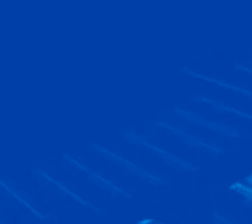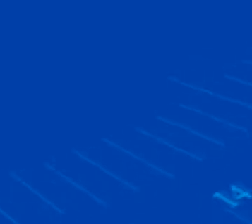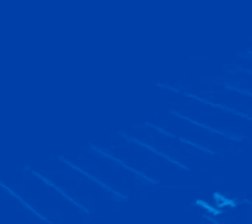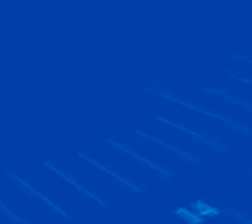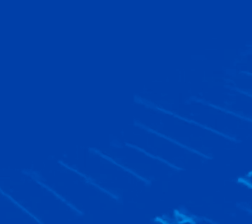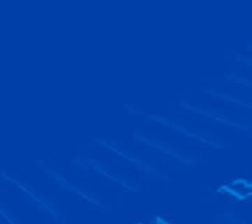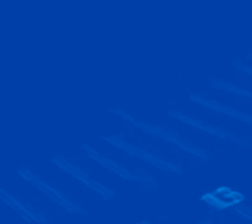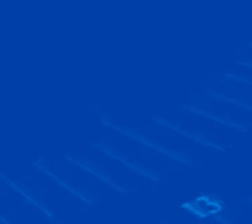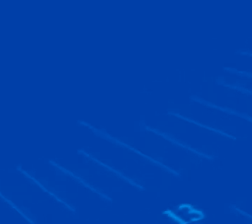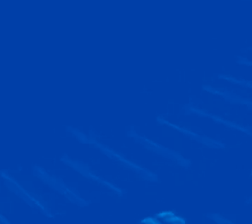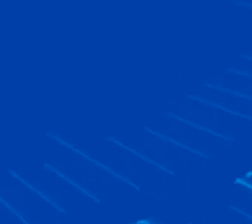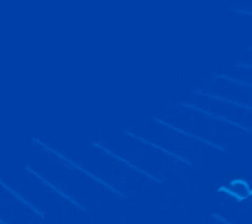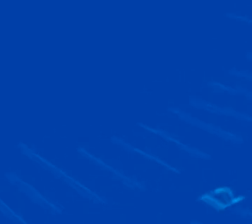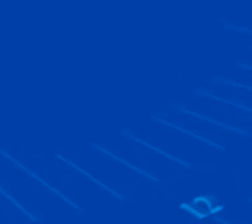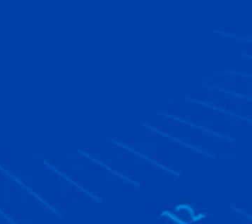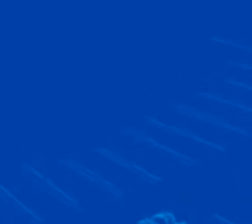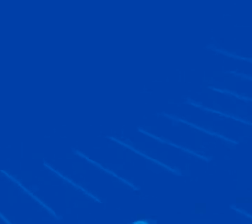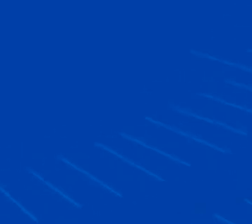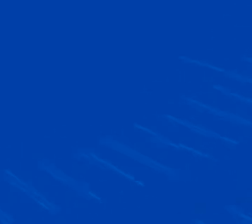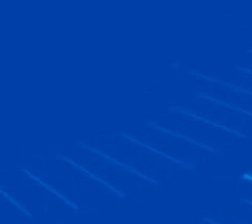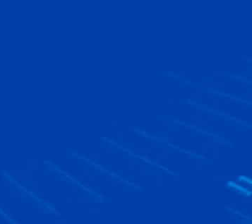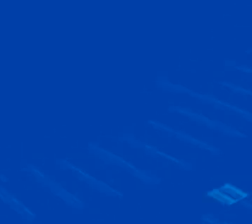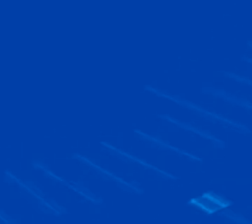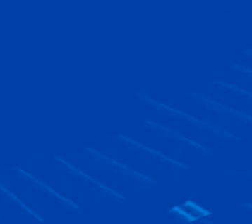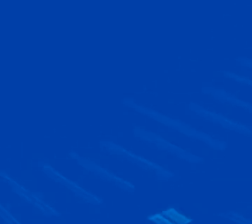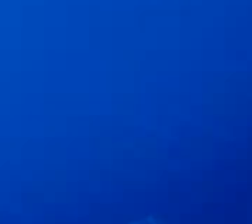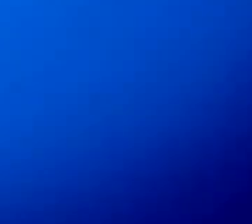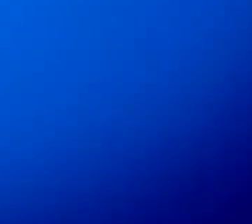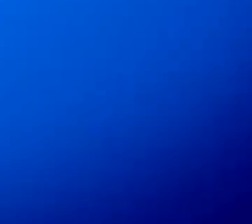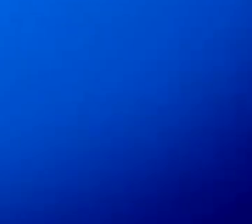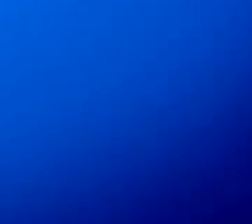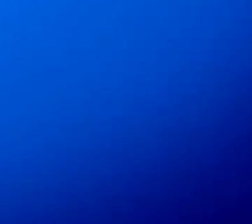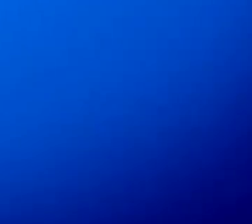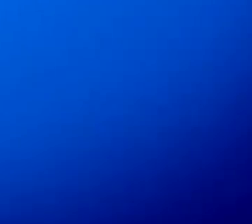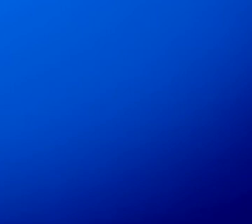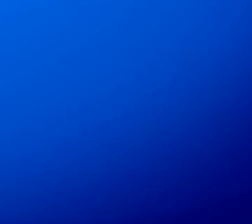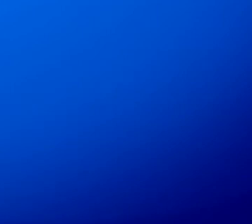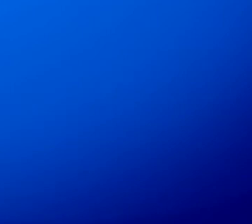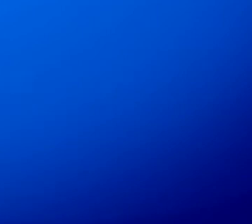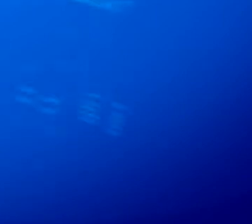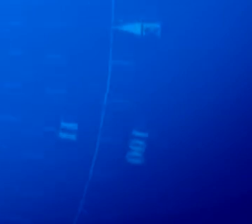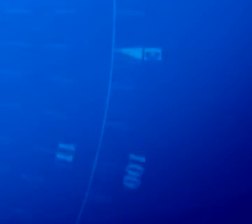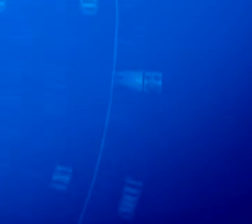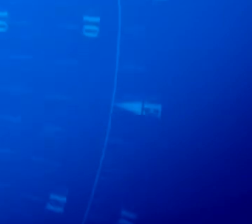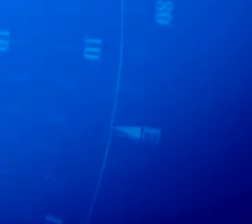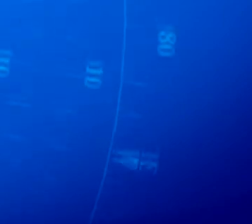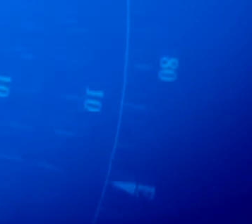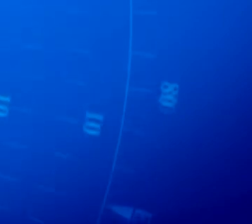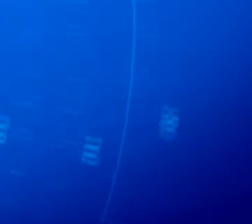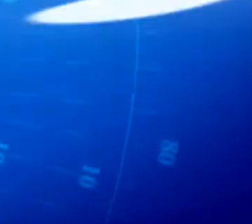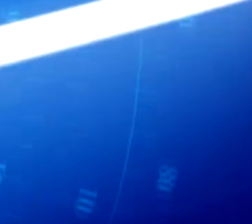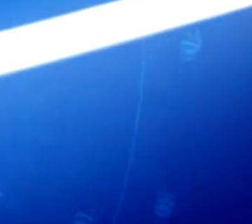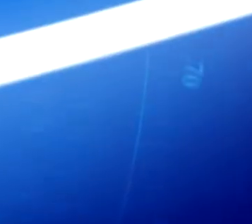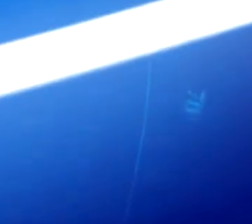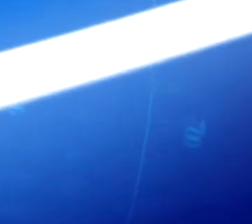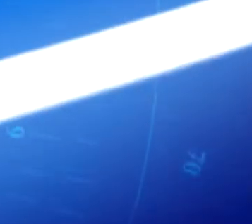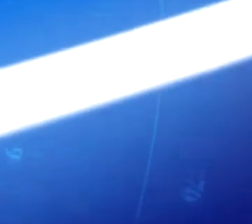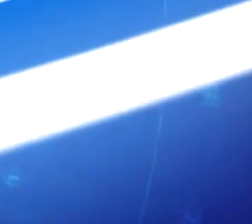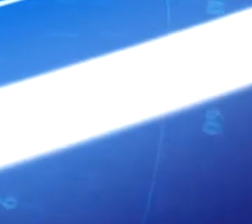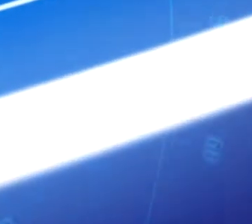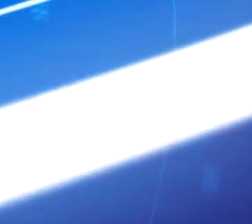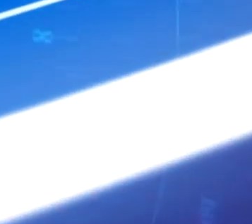El Gobierno Autónomo Descentralizado del Cantón Otavalo presenta el microinformativo. Juntos caminamos.